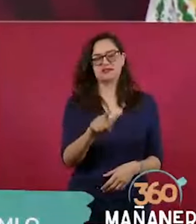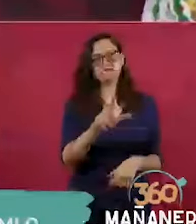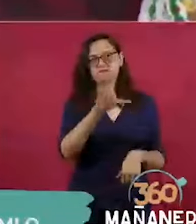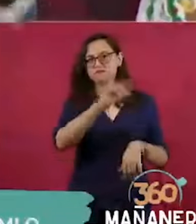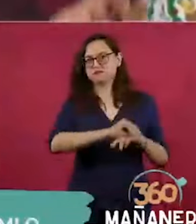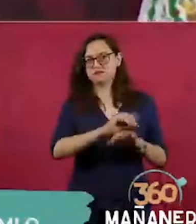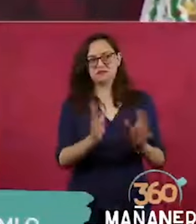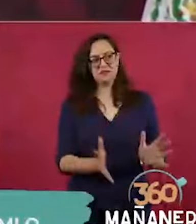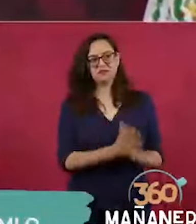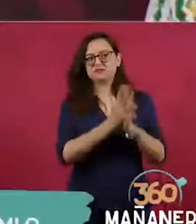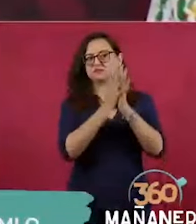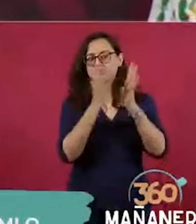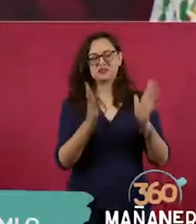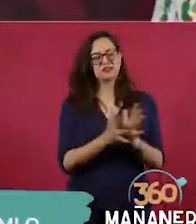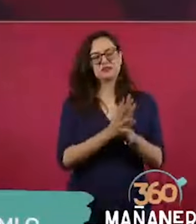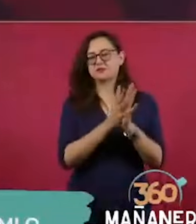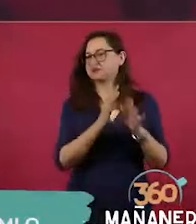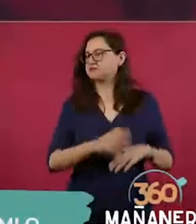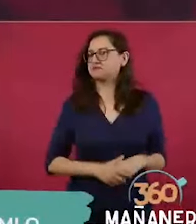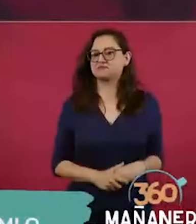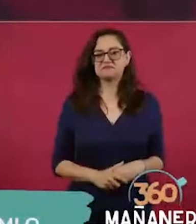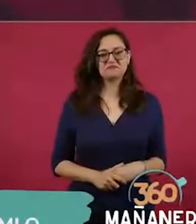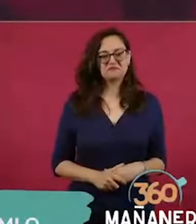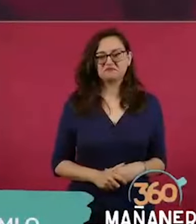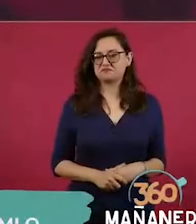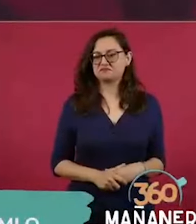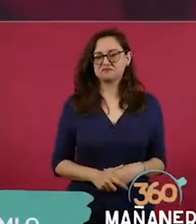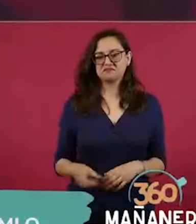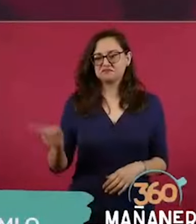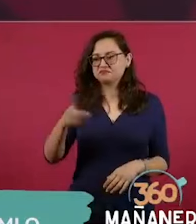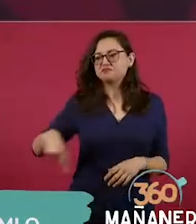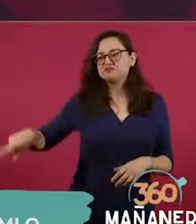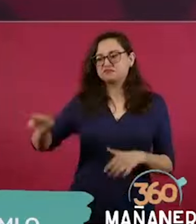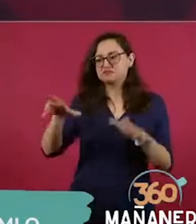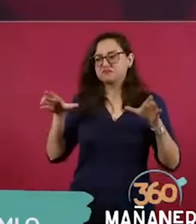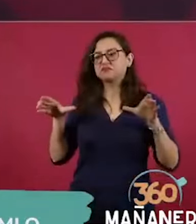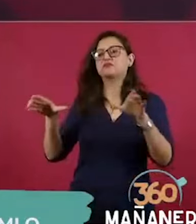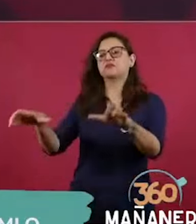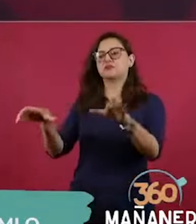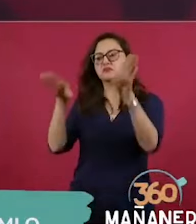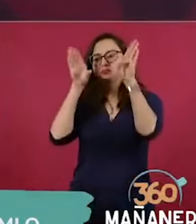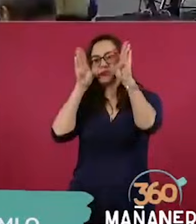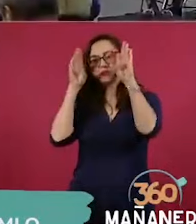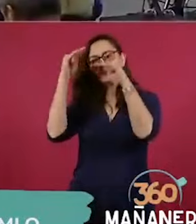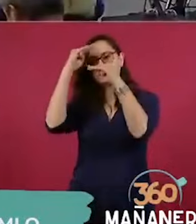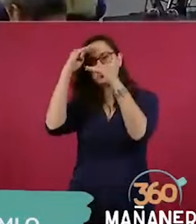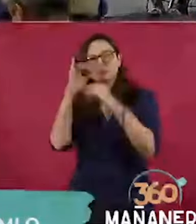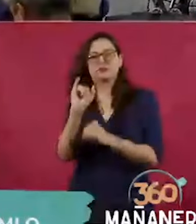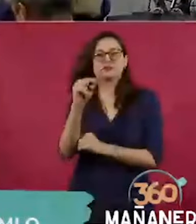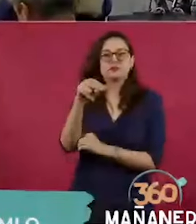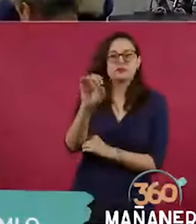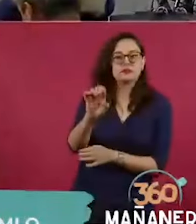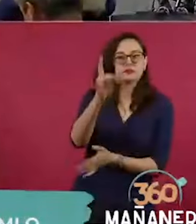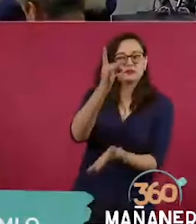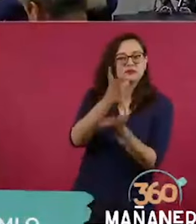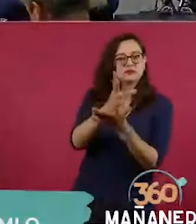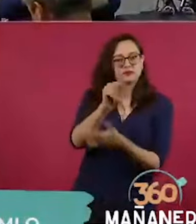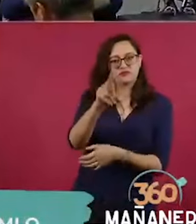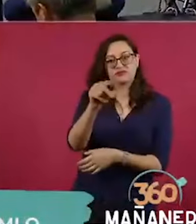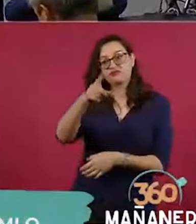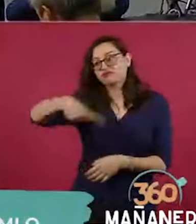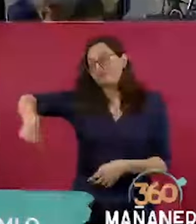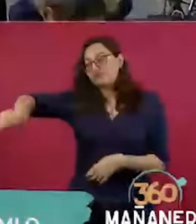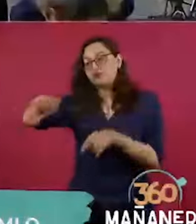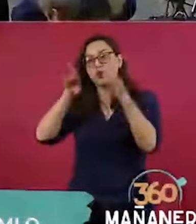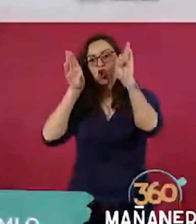Así generalizo para que no sea nada más el INE. No quieren, no